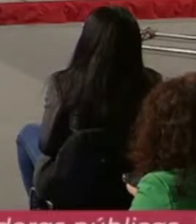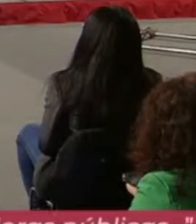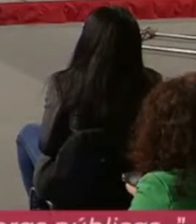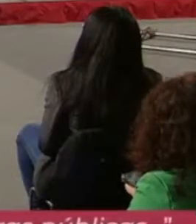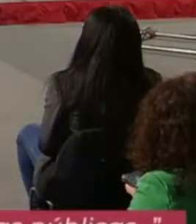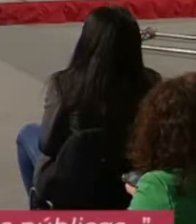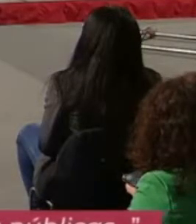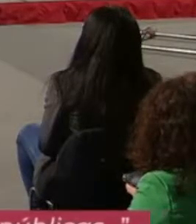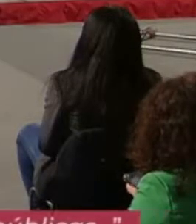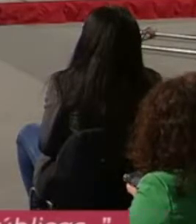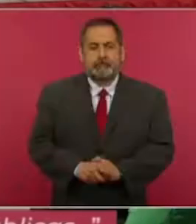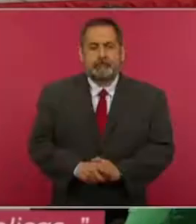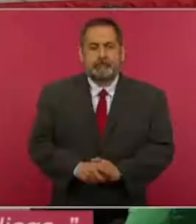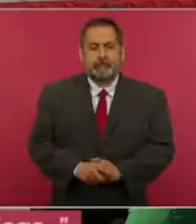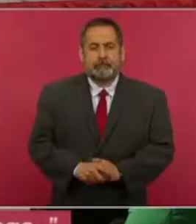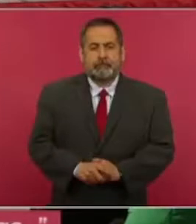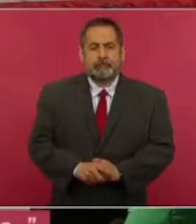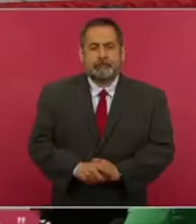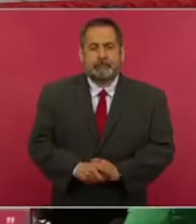asustado.